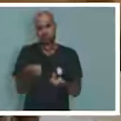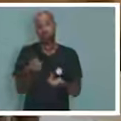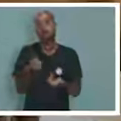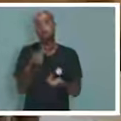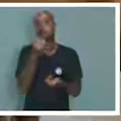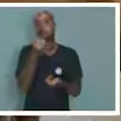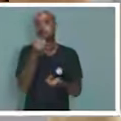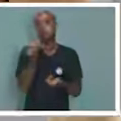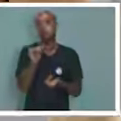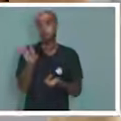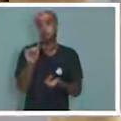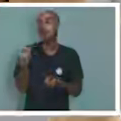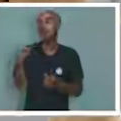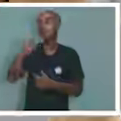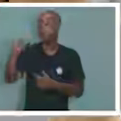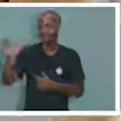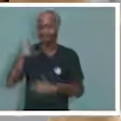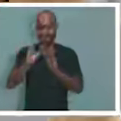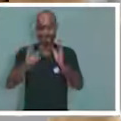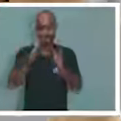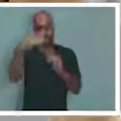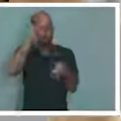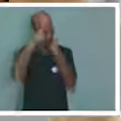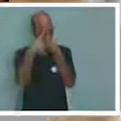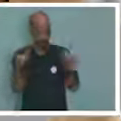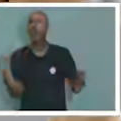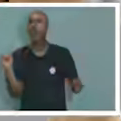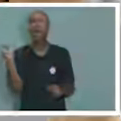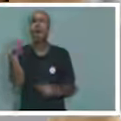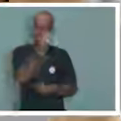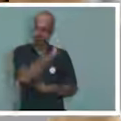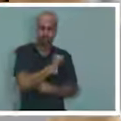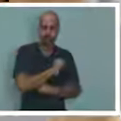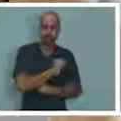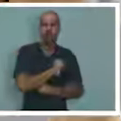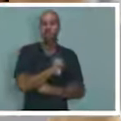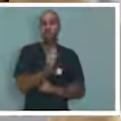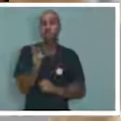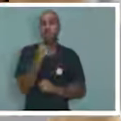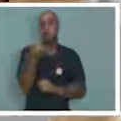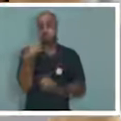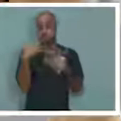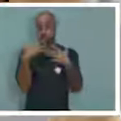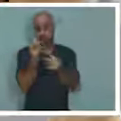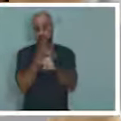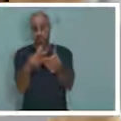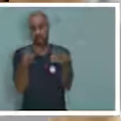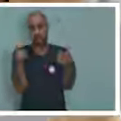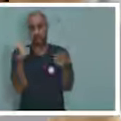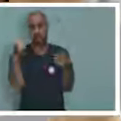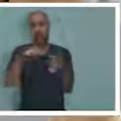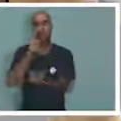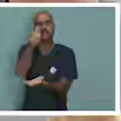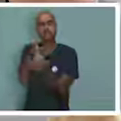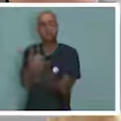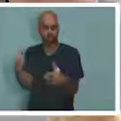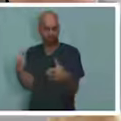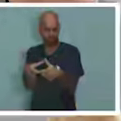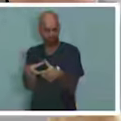occidente, centro y oriente del plano, formándose dos centros hijos a partir de este, que es el centro núcleo de